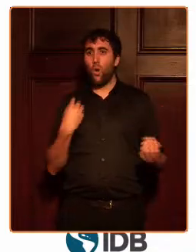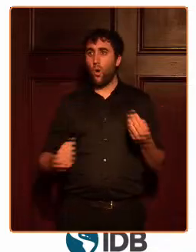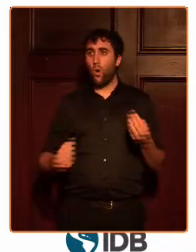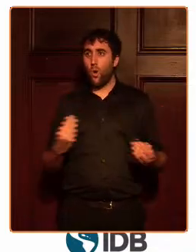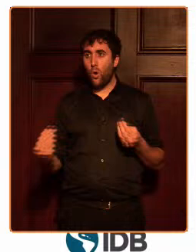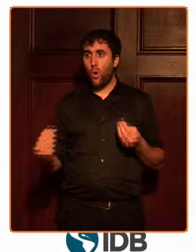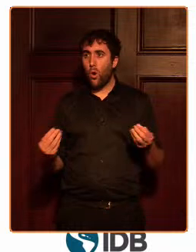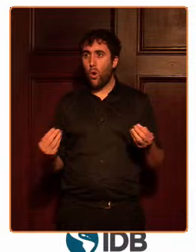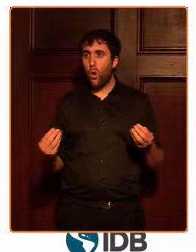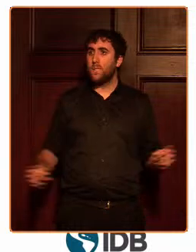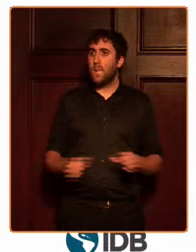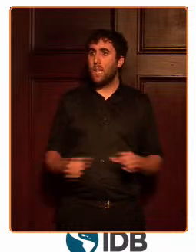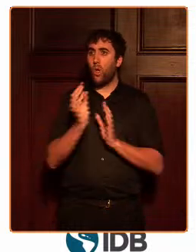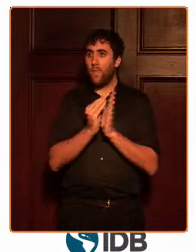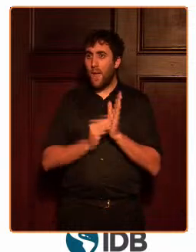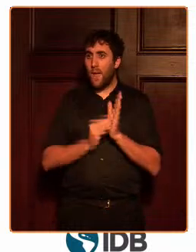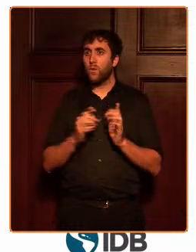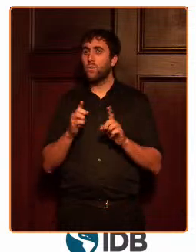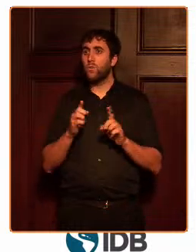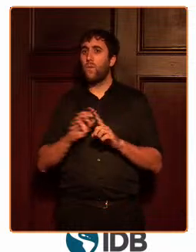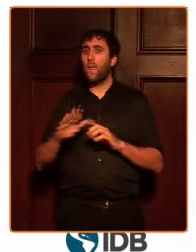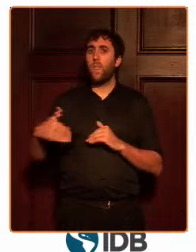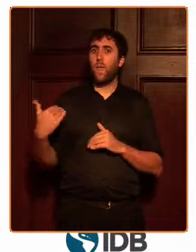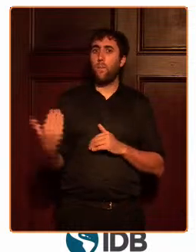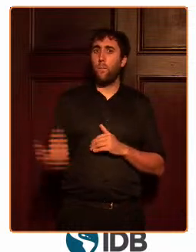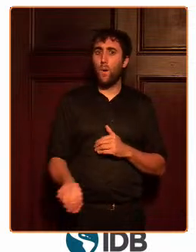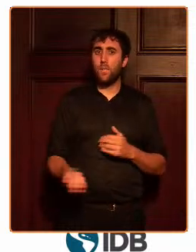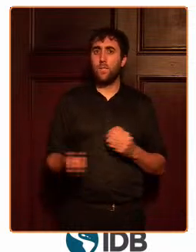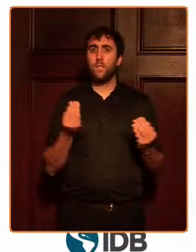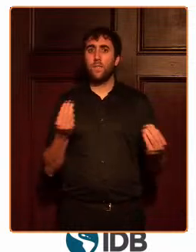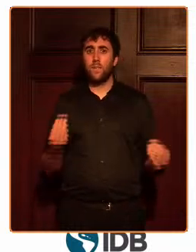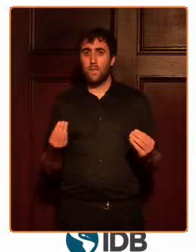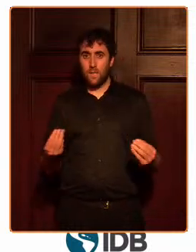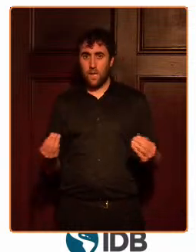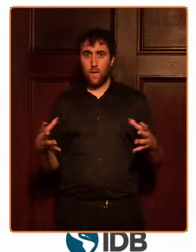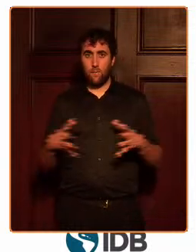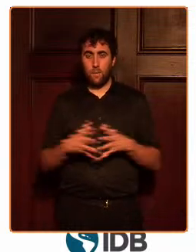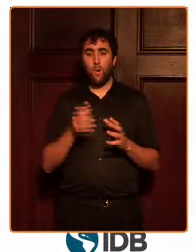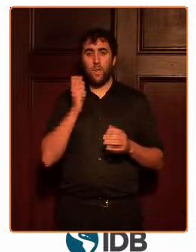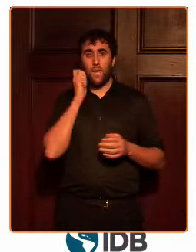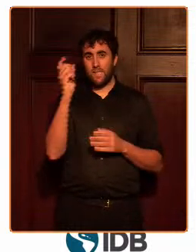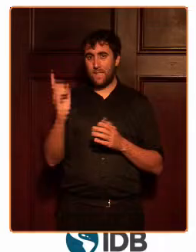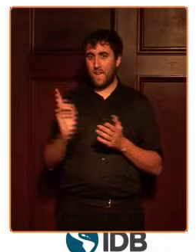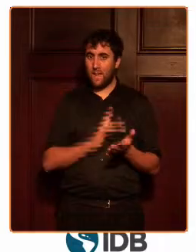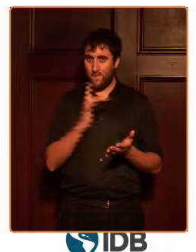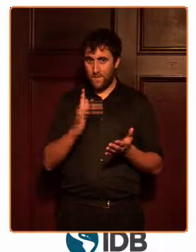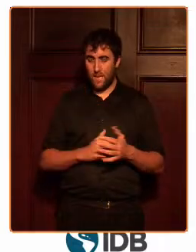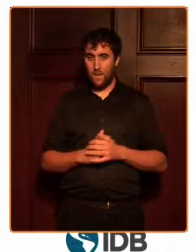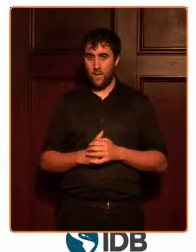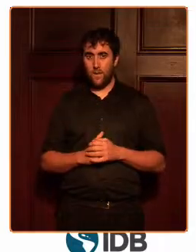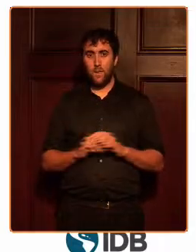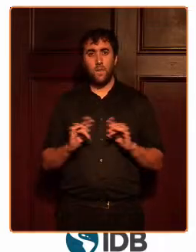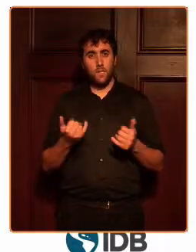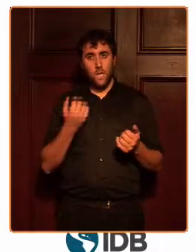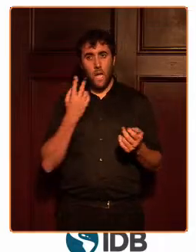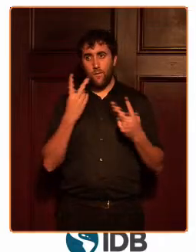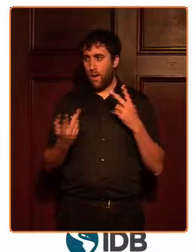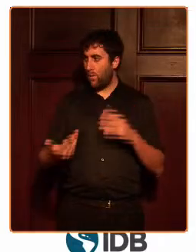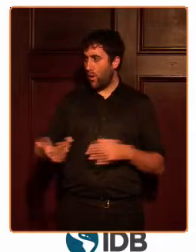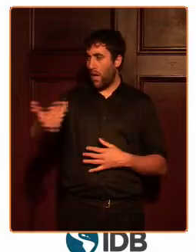hay datos sobre qué pasó después de la aparición de la inteligencia artificial generativa. Y lo que vemos es que ya